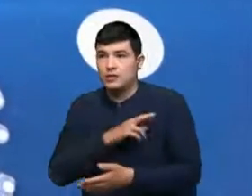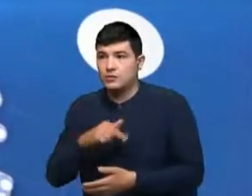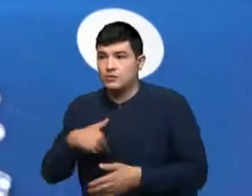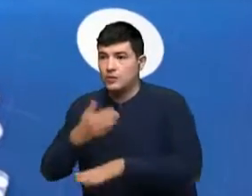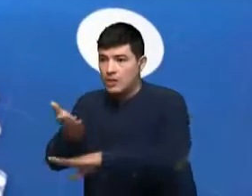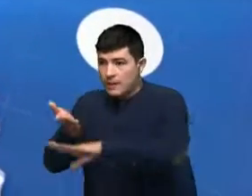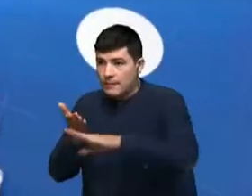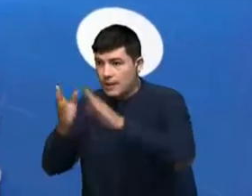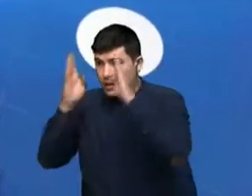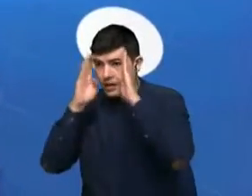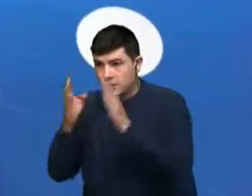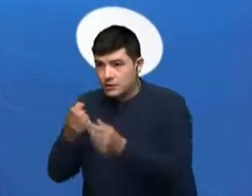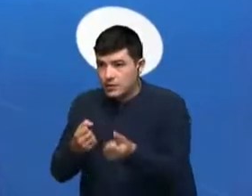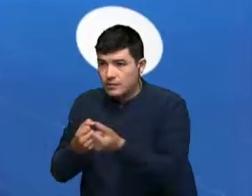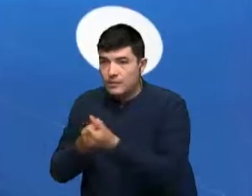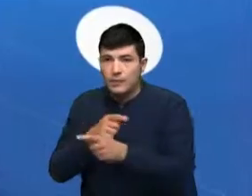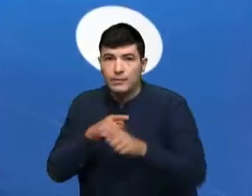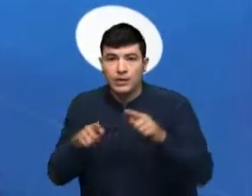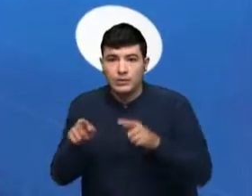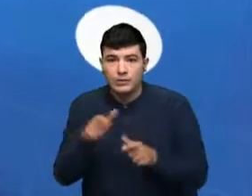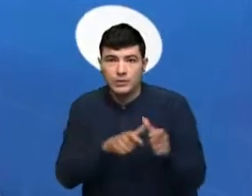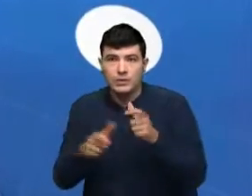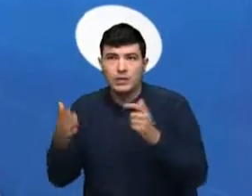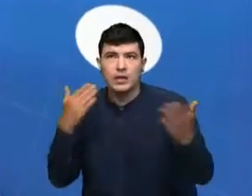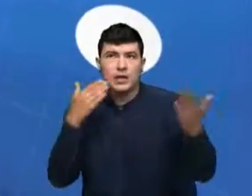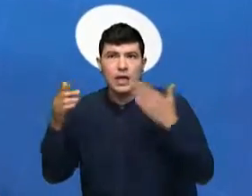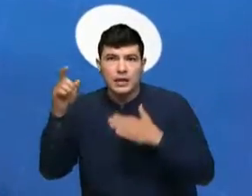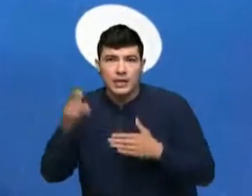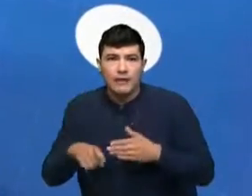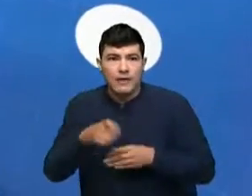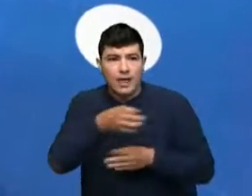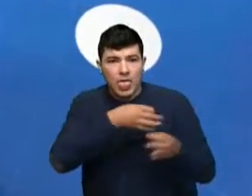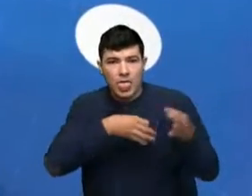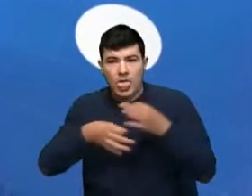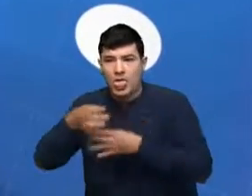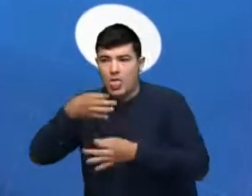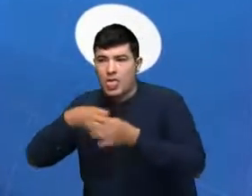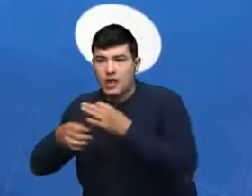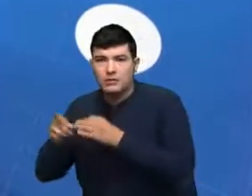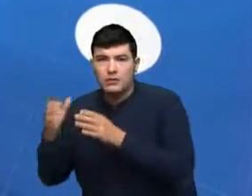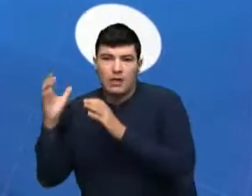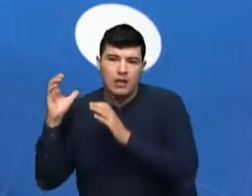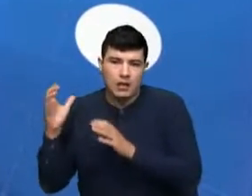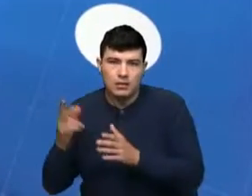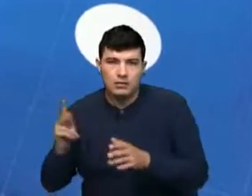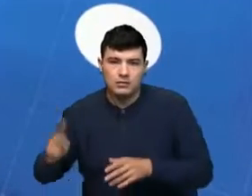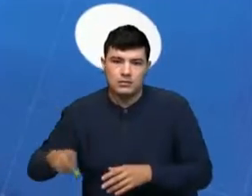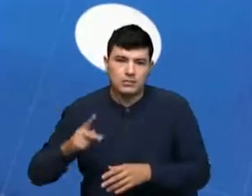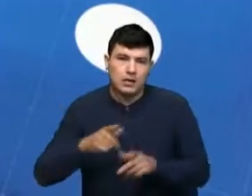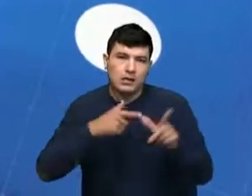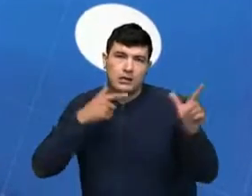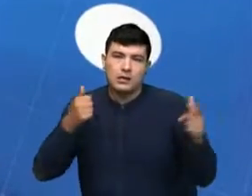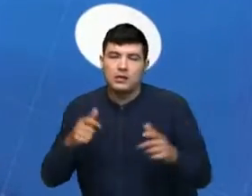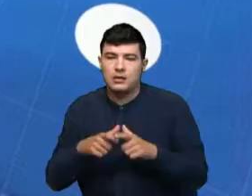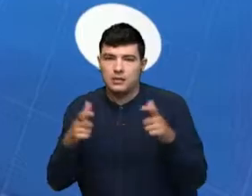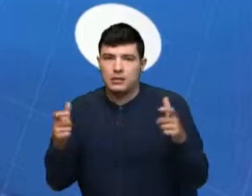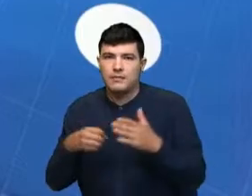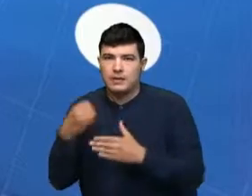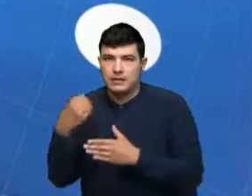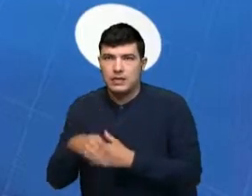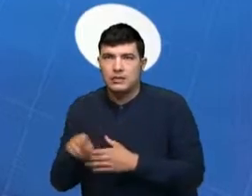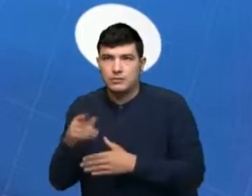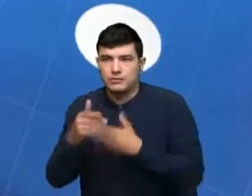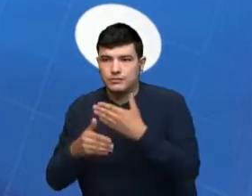solicitándole el apoyo. Los campesinos deben hacer transbordos para sacar sus productos agrícolas al mercado local, lo que aumenta los